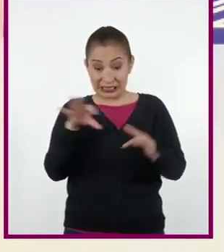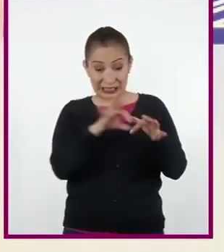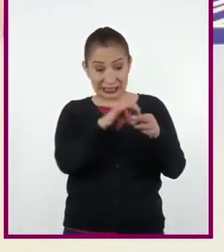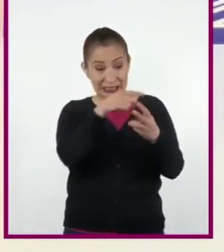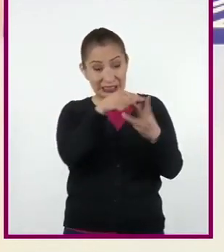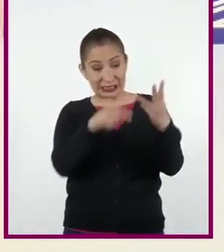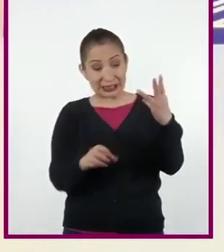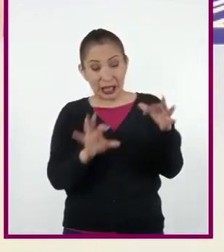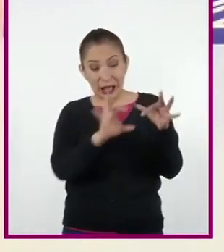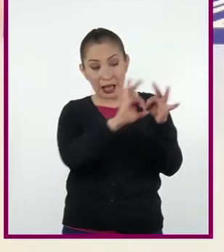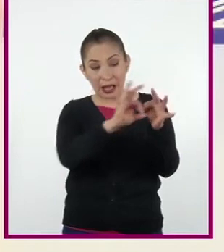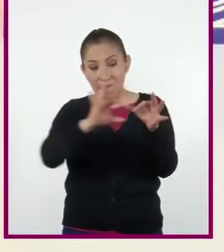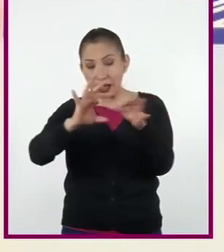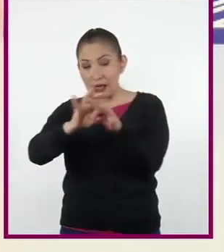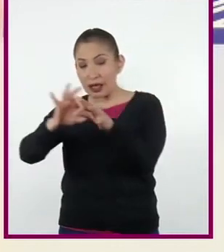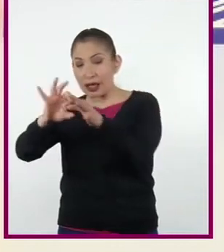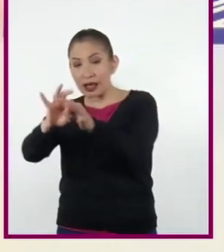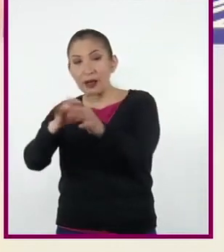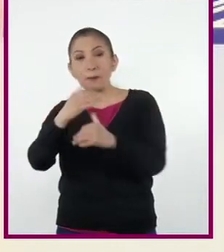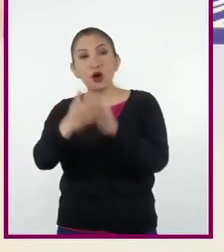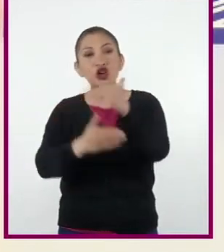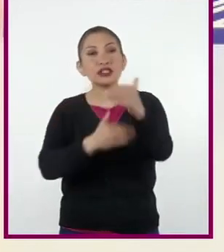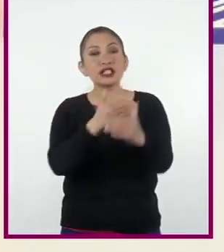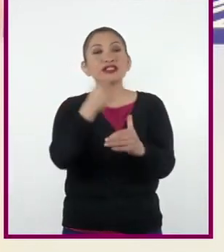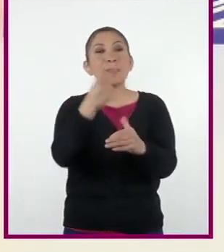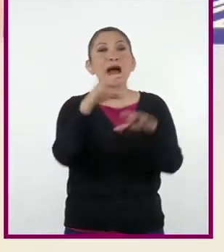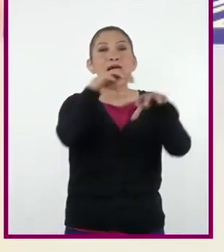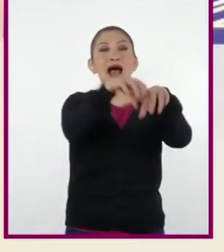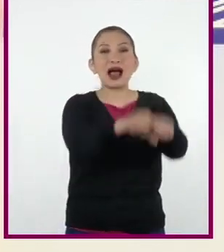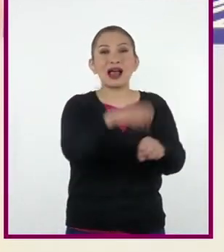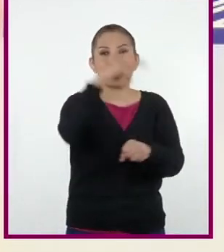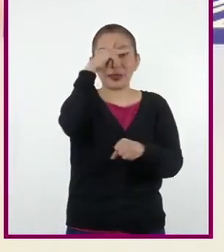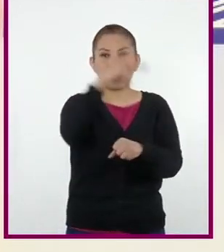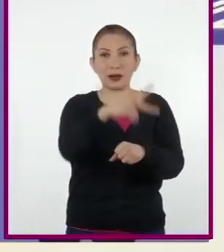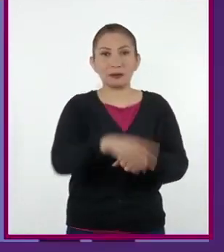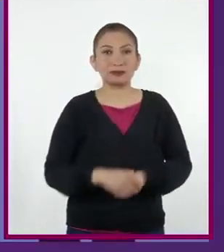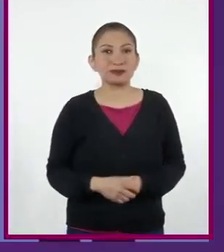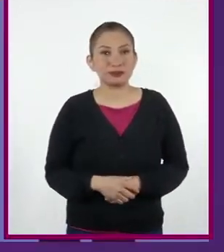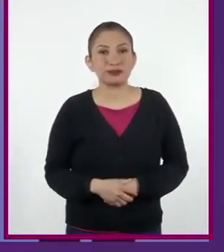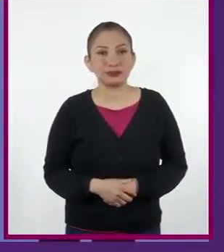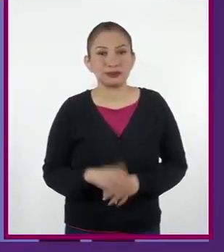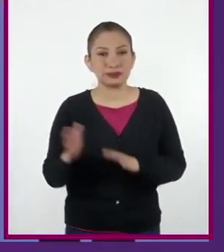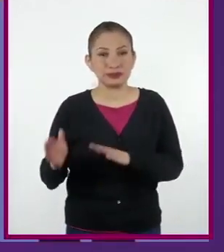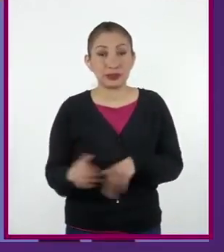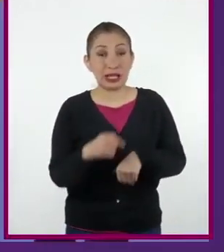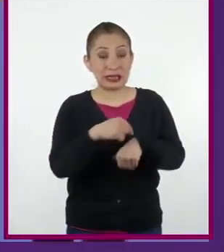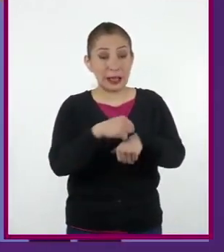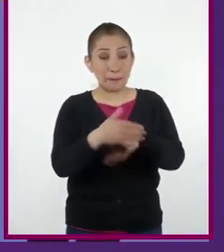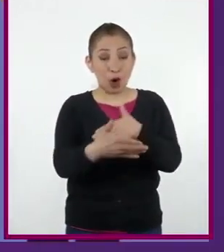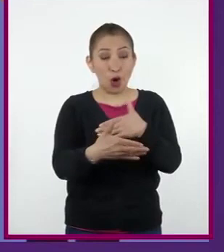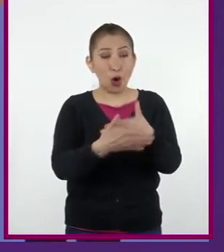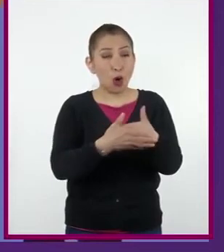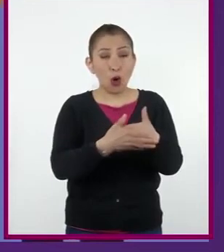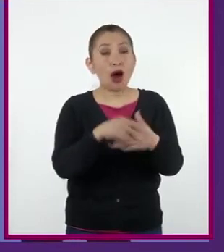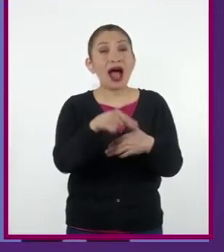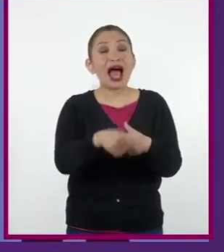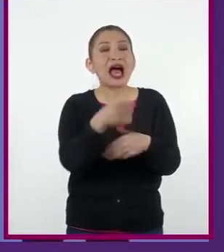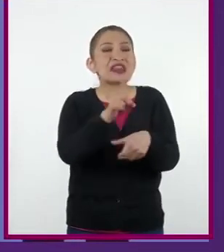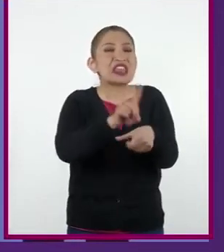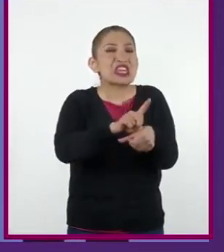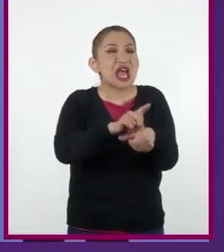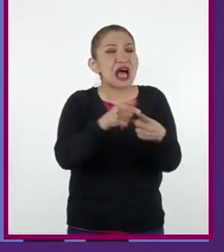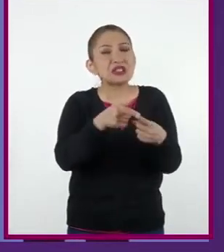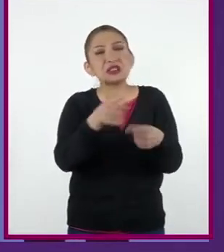un proceso que podemos llamar la conquista de México. La corta duración se desarrolla en